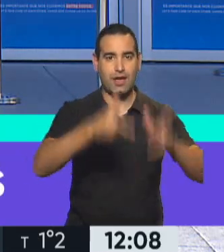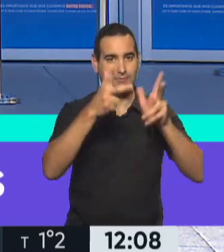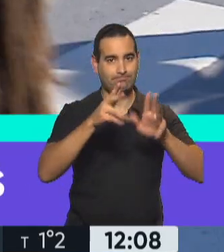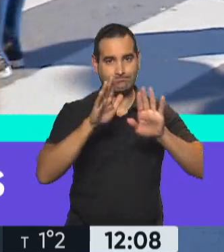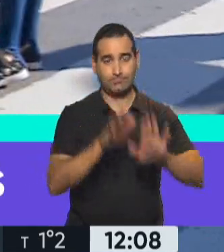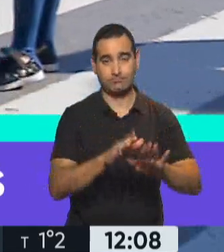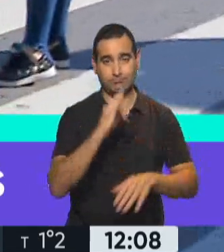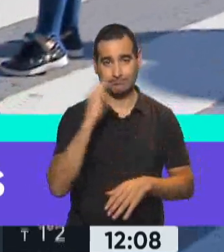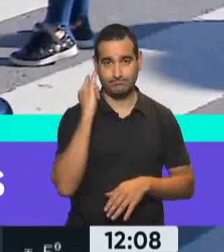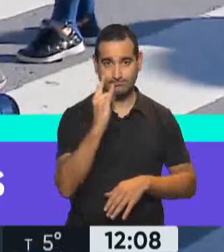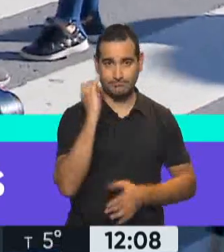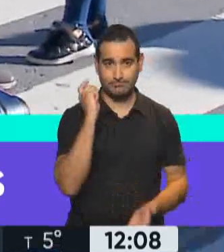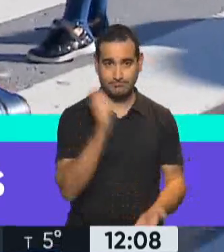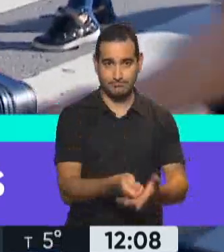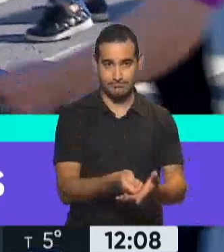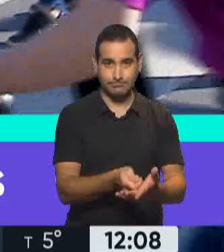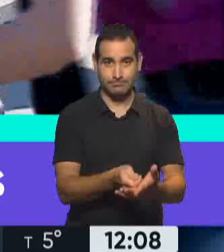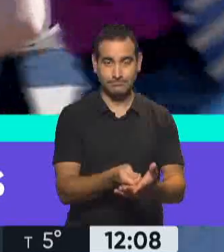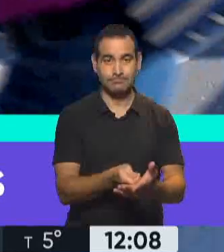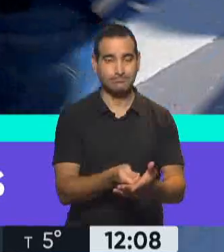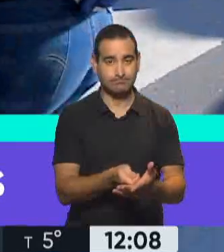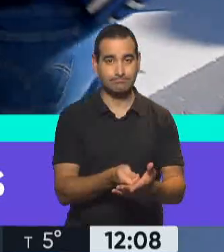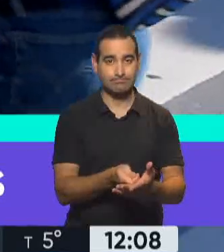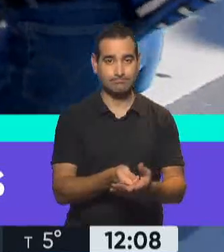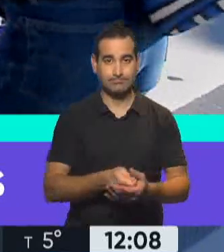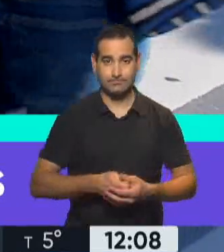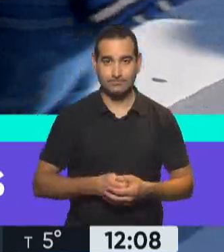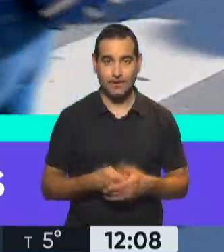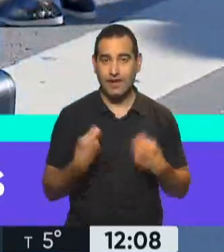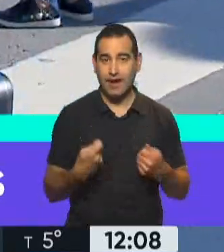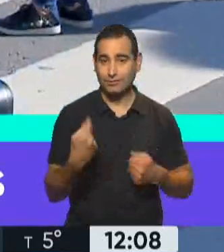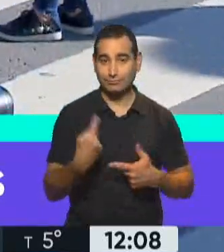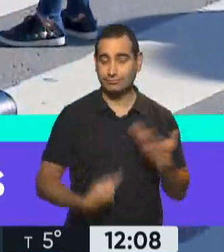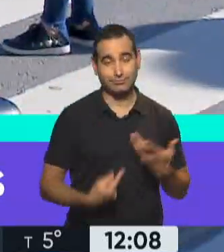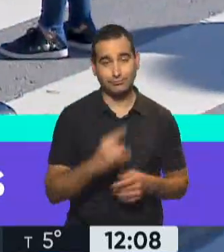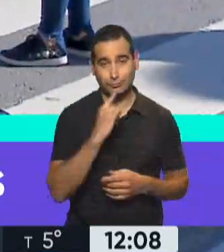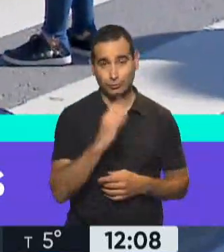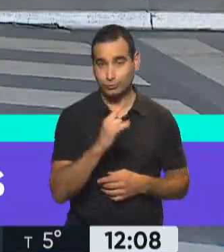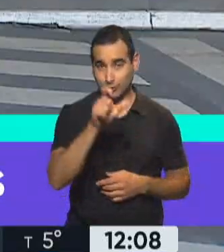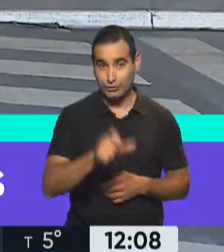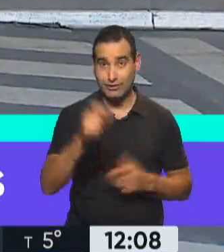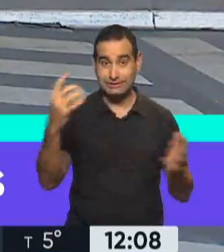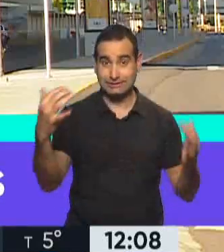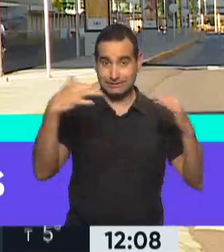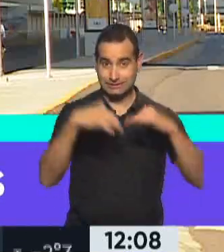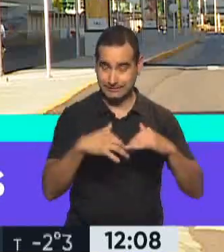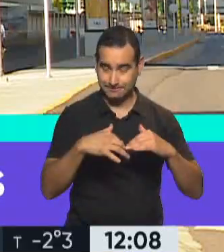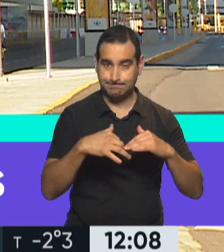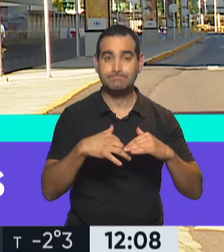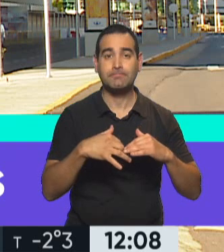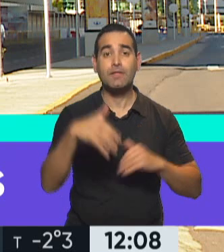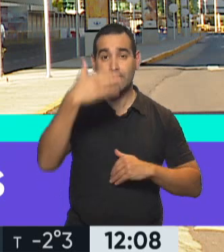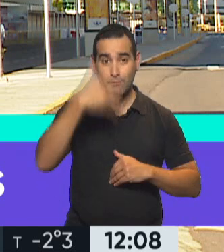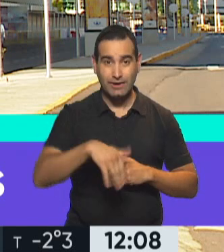su responsabilidad y tendrán que hacerse cargo precisamente del costo. Hablamos de las personas que viajen al exterior y